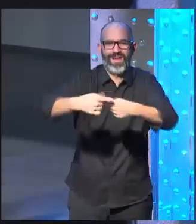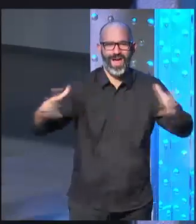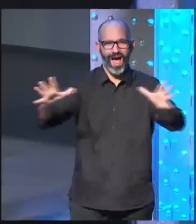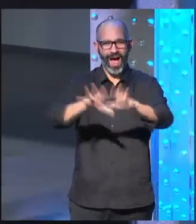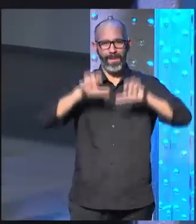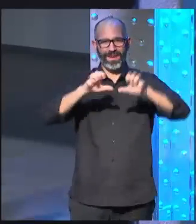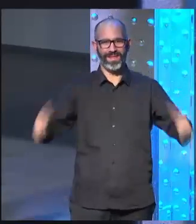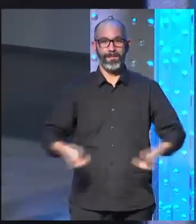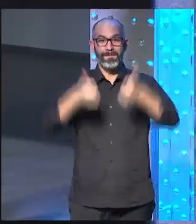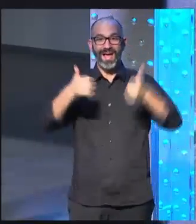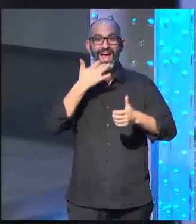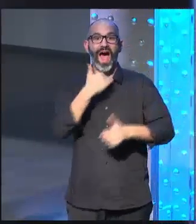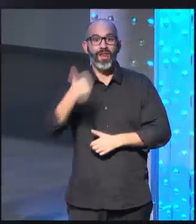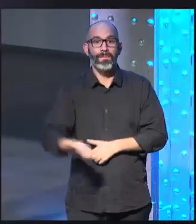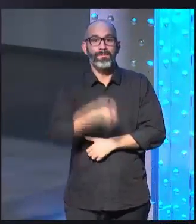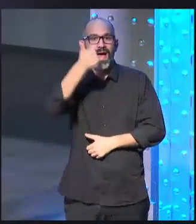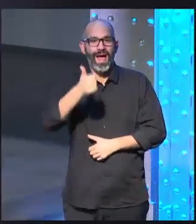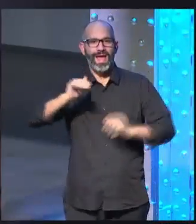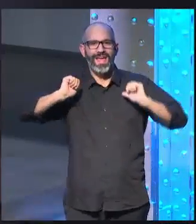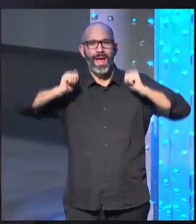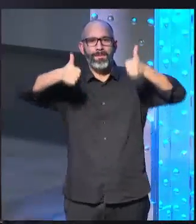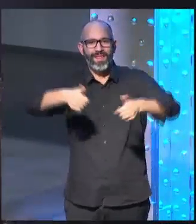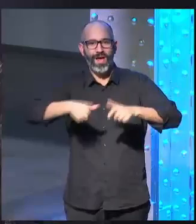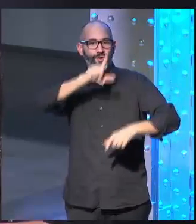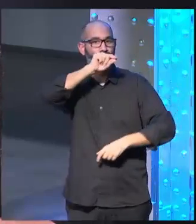contarnos. Y si me ocurre una cosa más, empezad a seguir